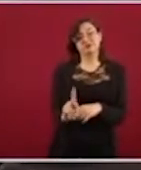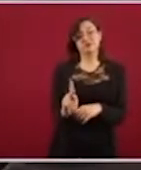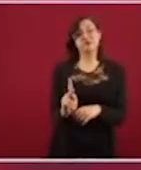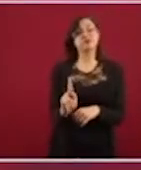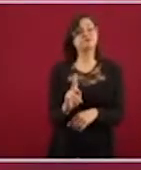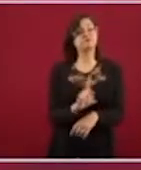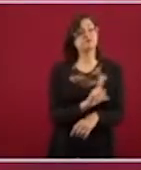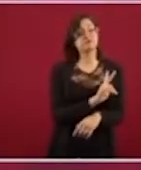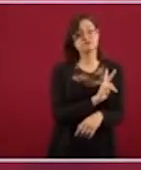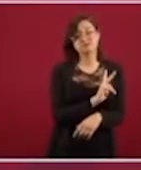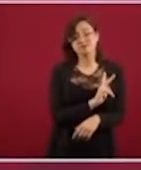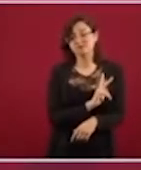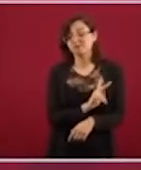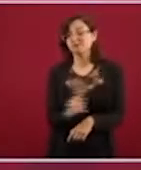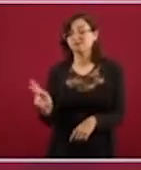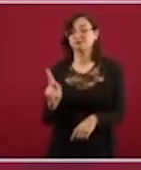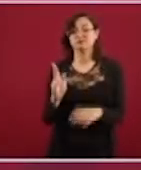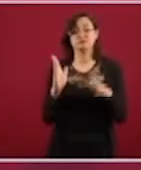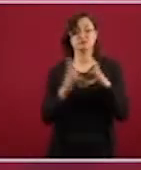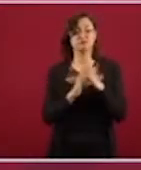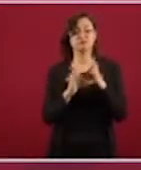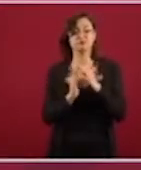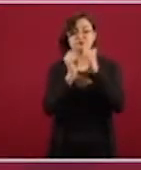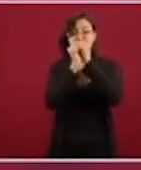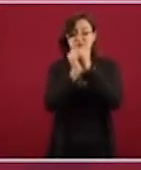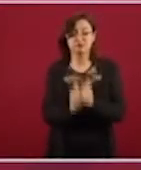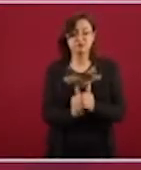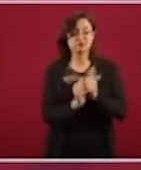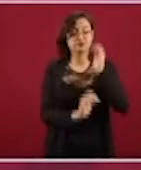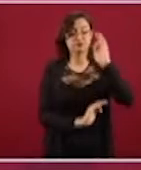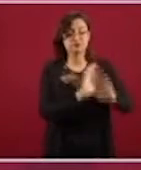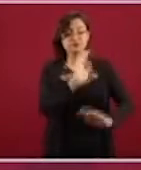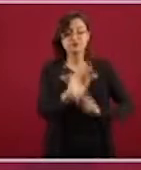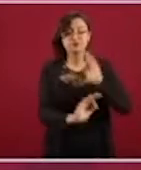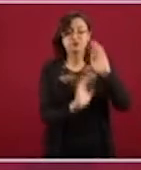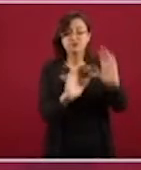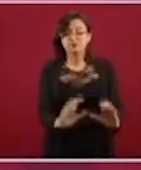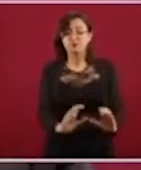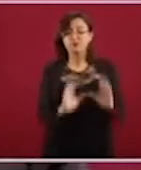estar en la casa, cuidarlos